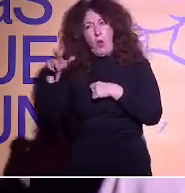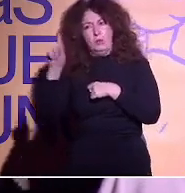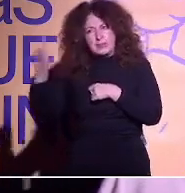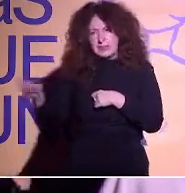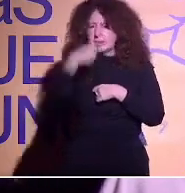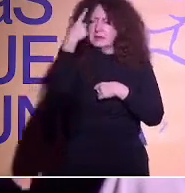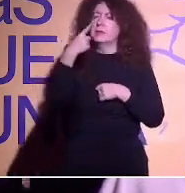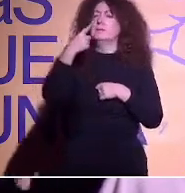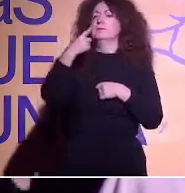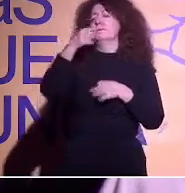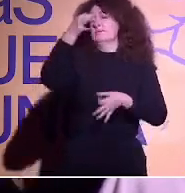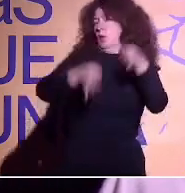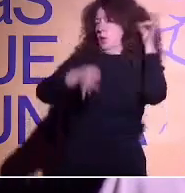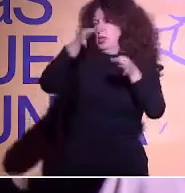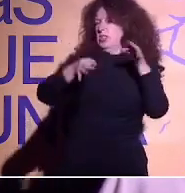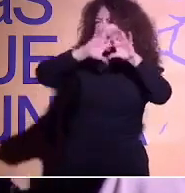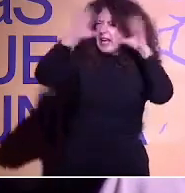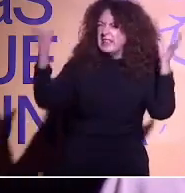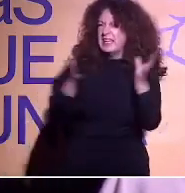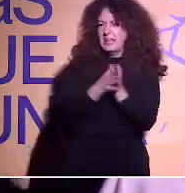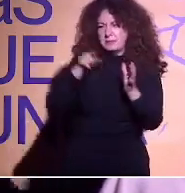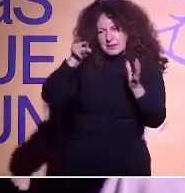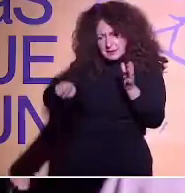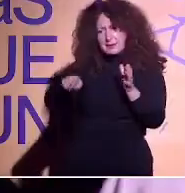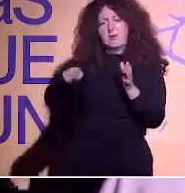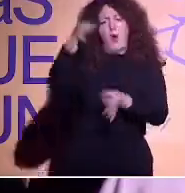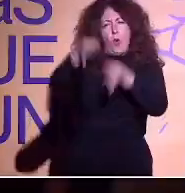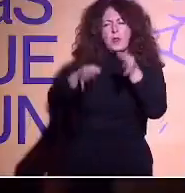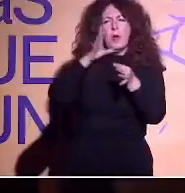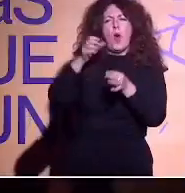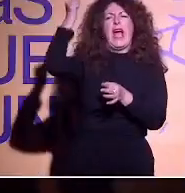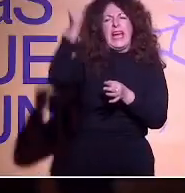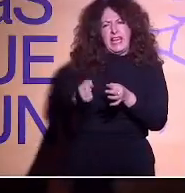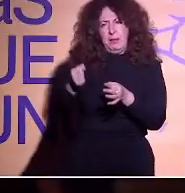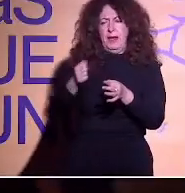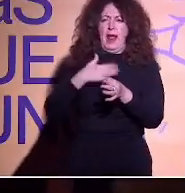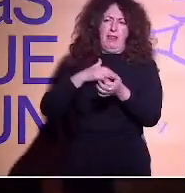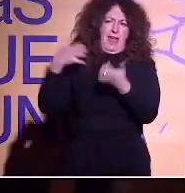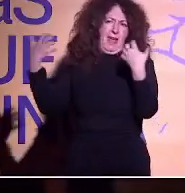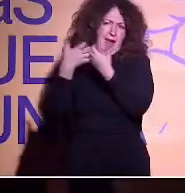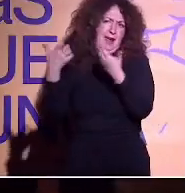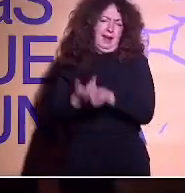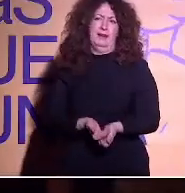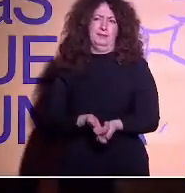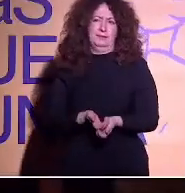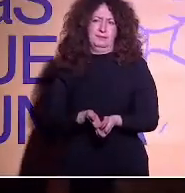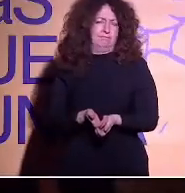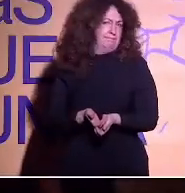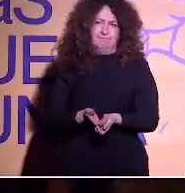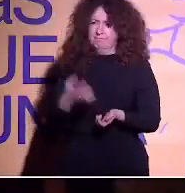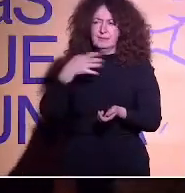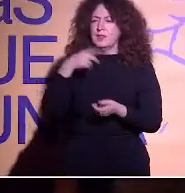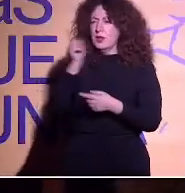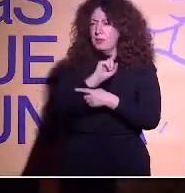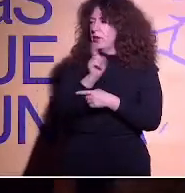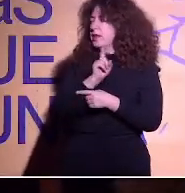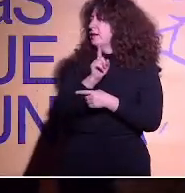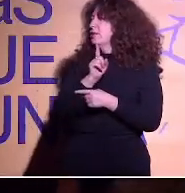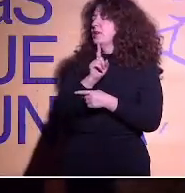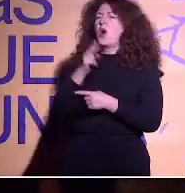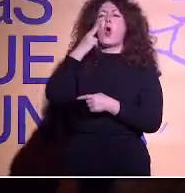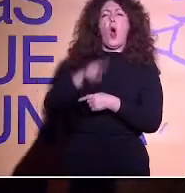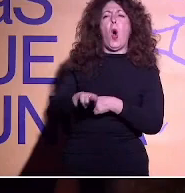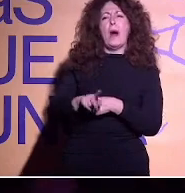le juzgue como lo que es un criminal de guerra no nos podemos permitir la cobardía